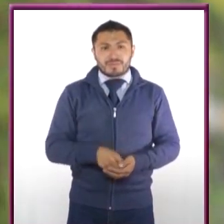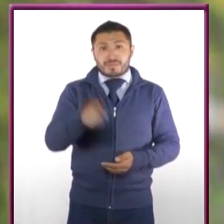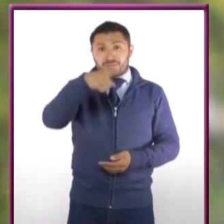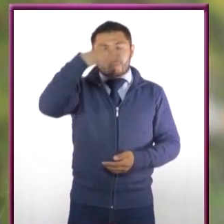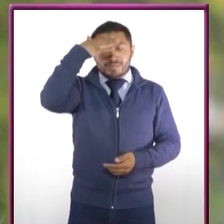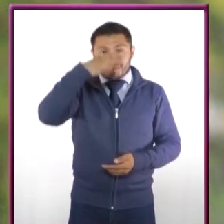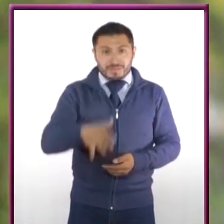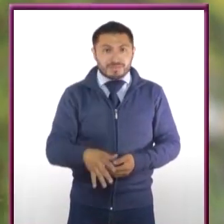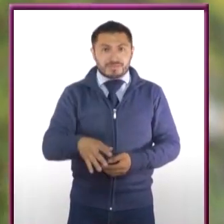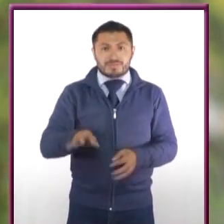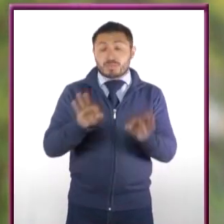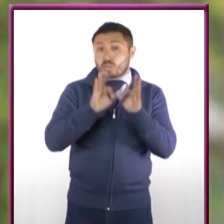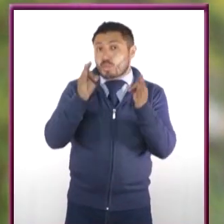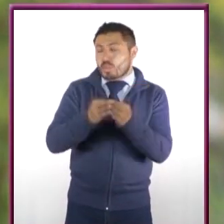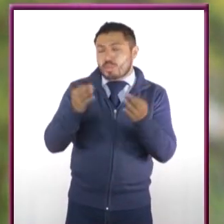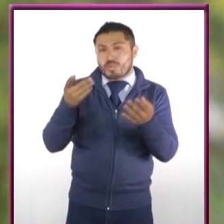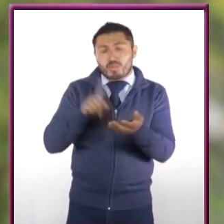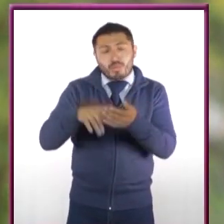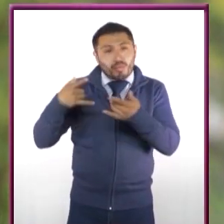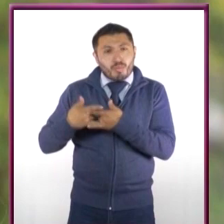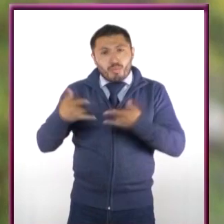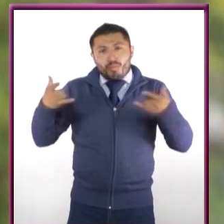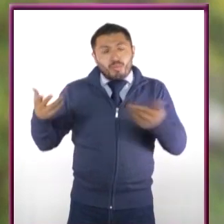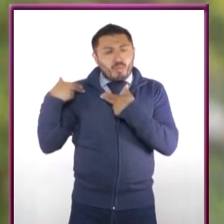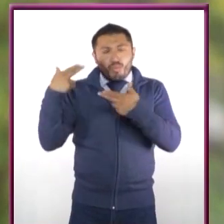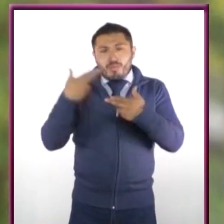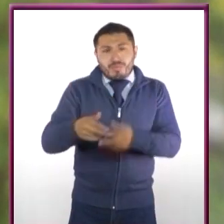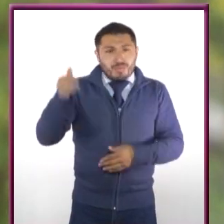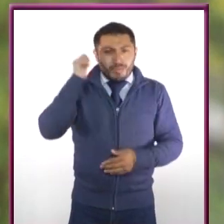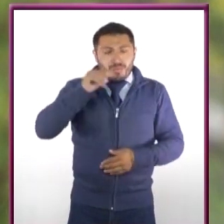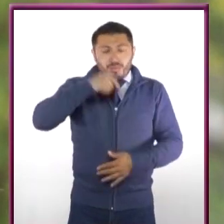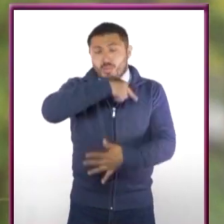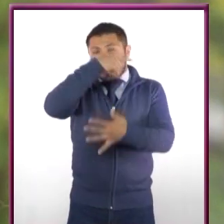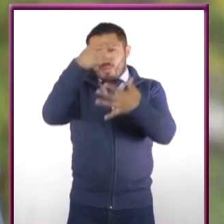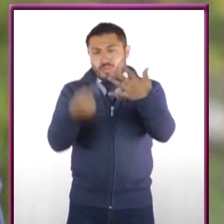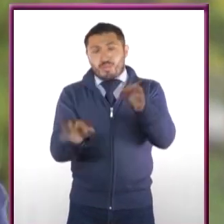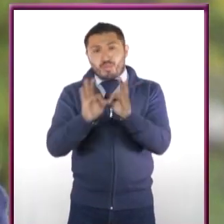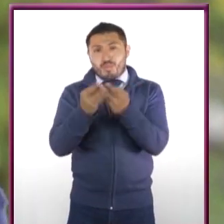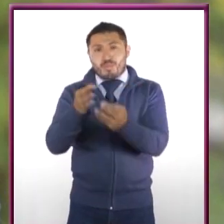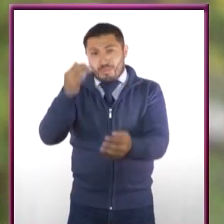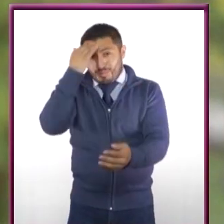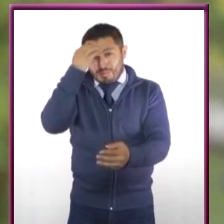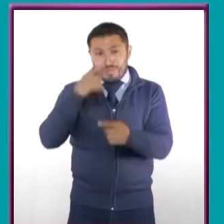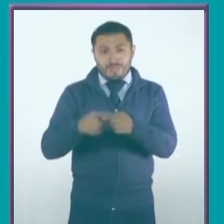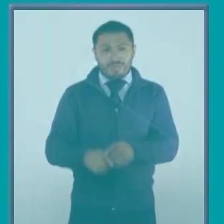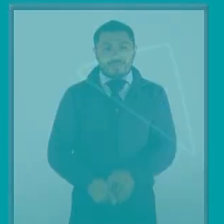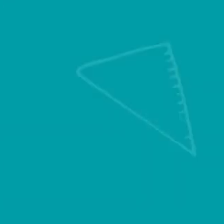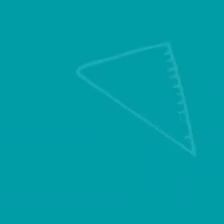Ya lo saben, la perspectiva histórica siempre nos abre el abanico de respuestas y soluciones.